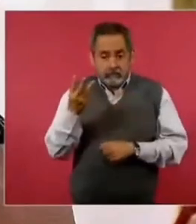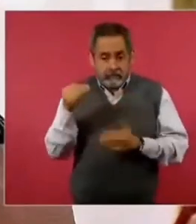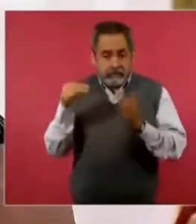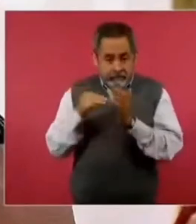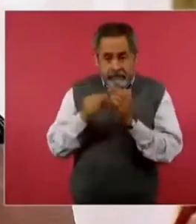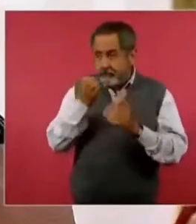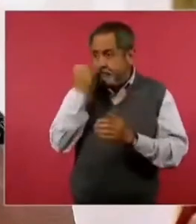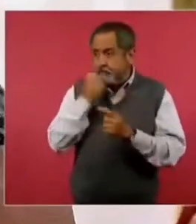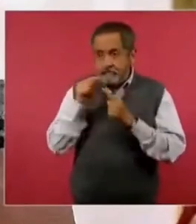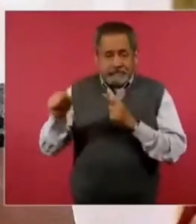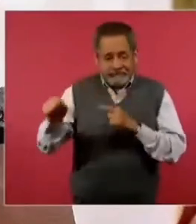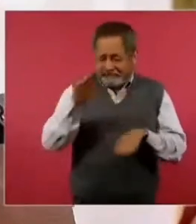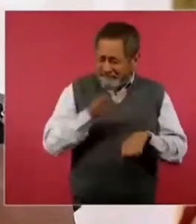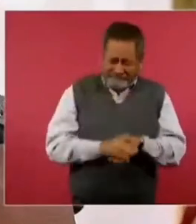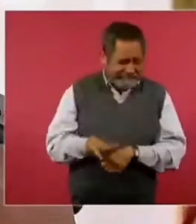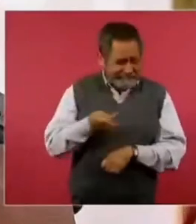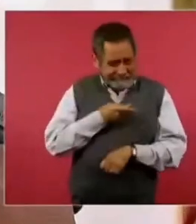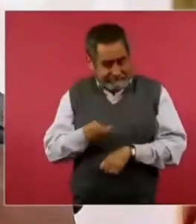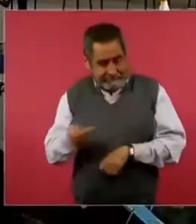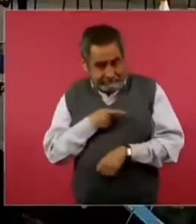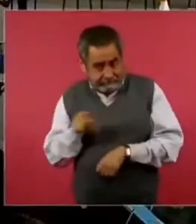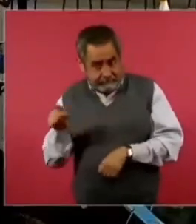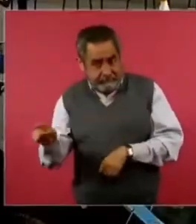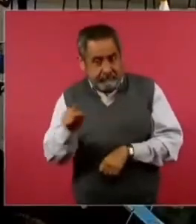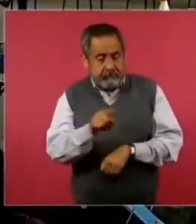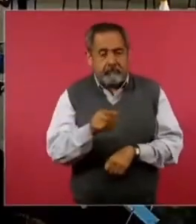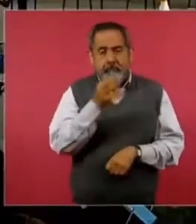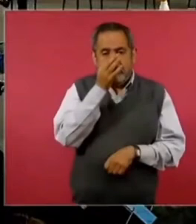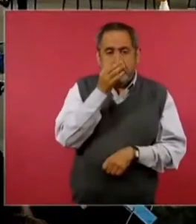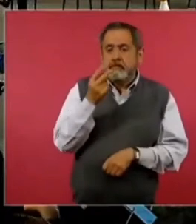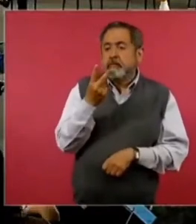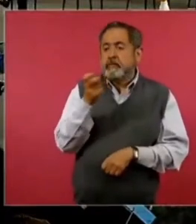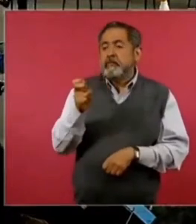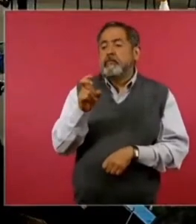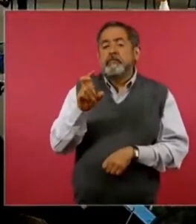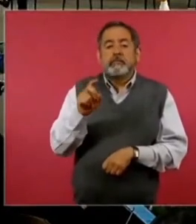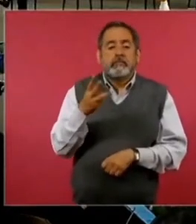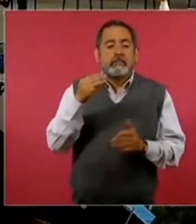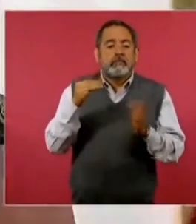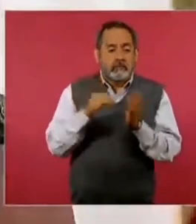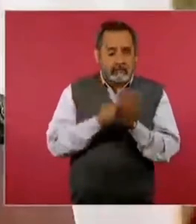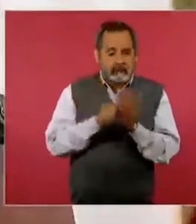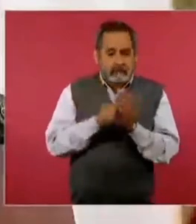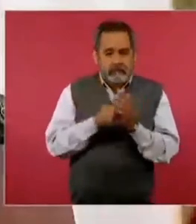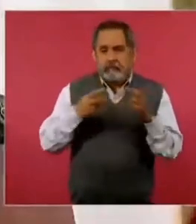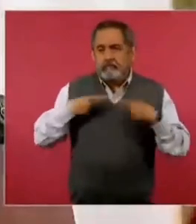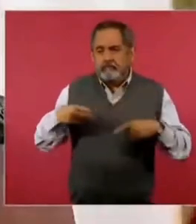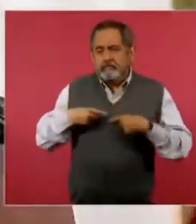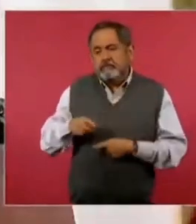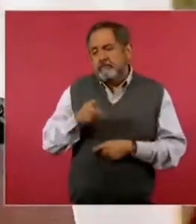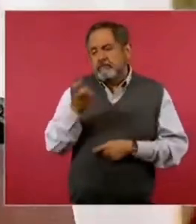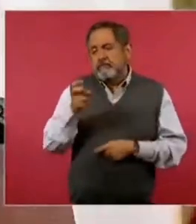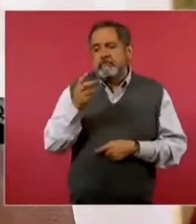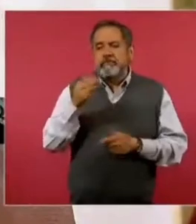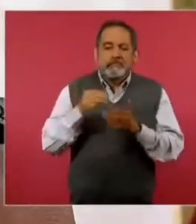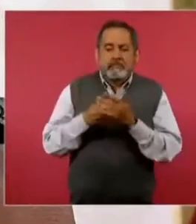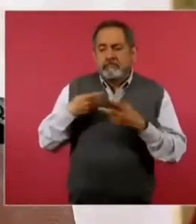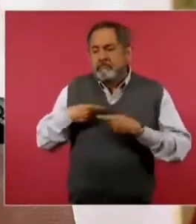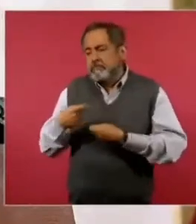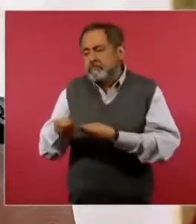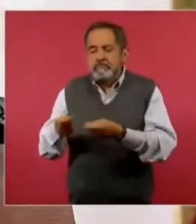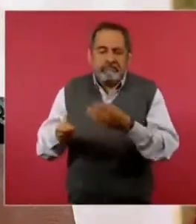escuelas que son las más pobres del país, solo había 233 mil beneficiarios,